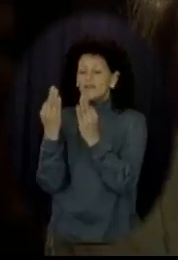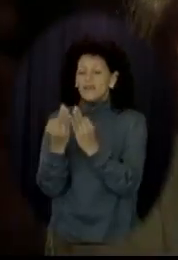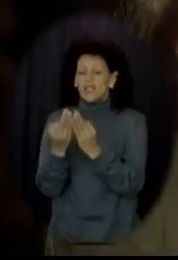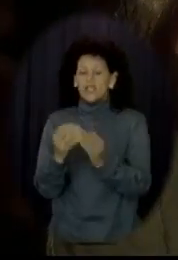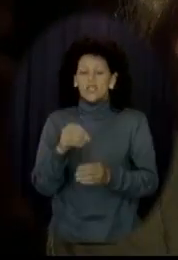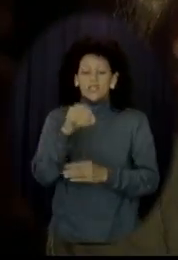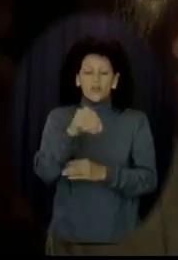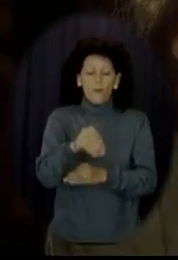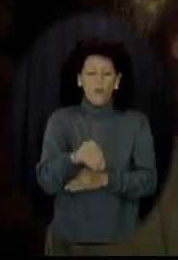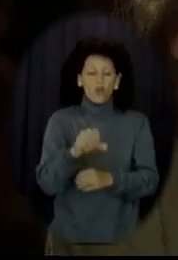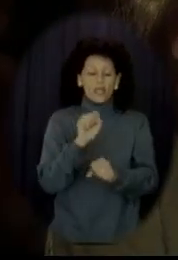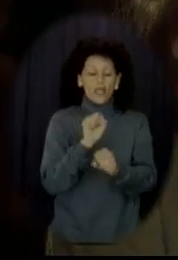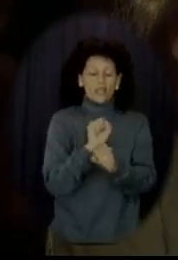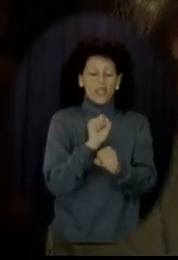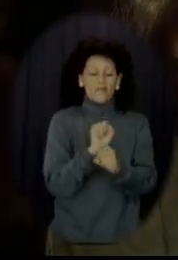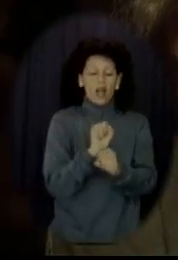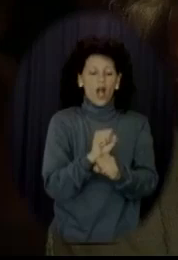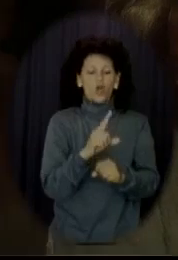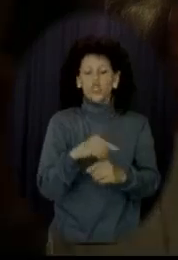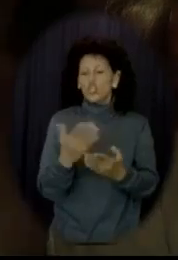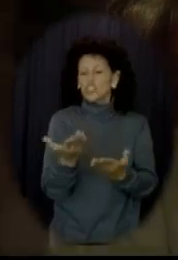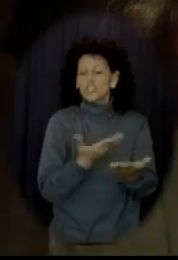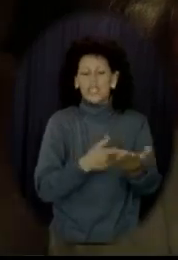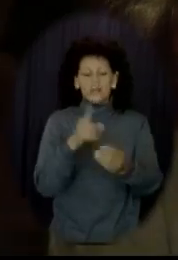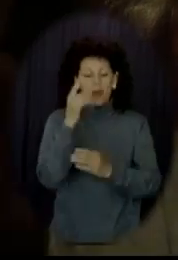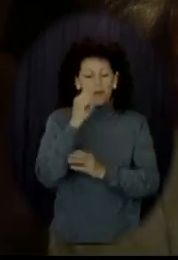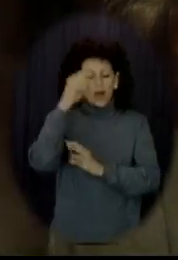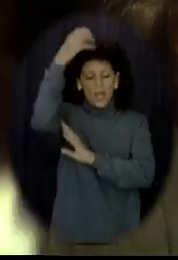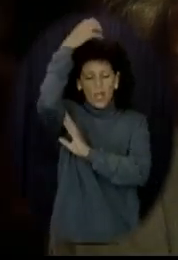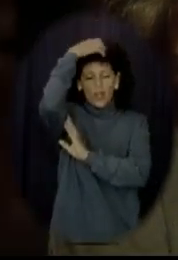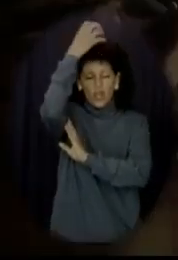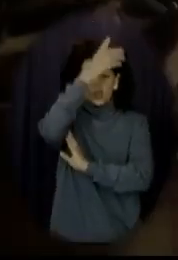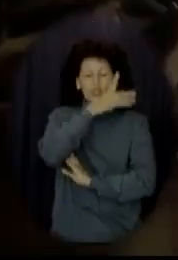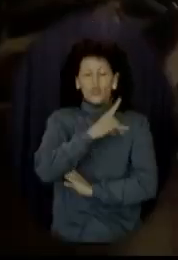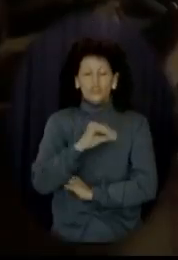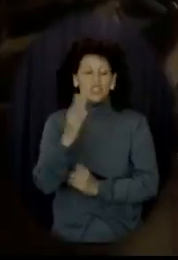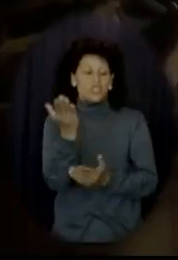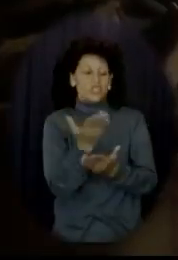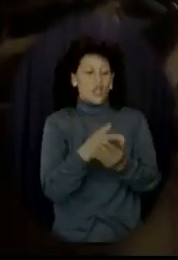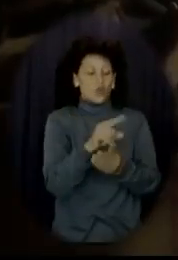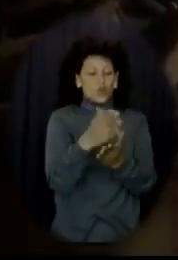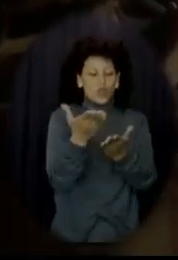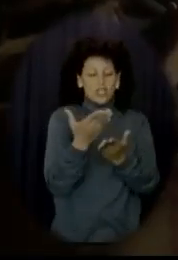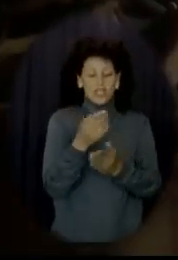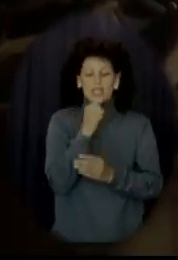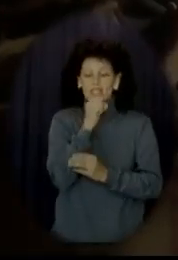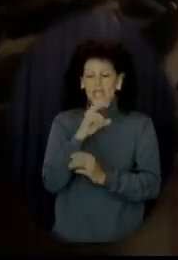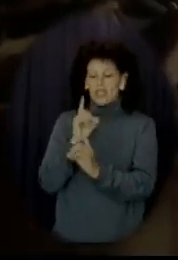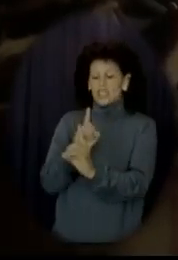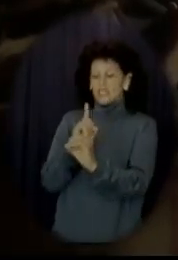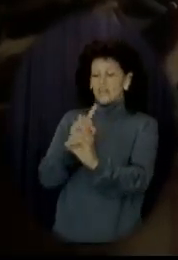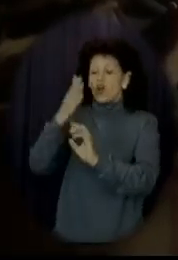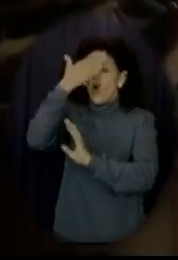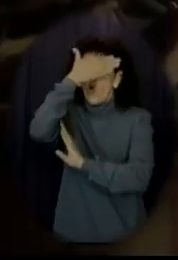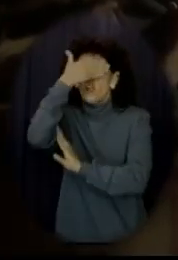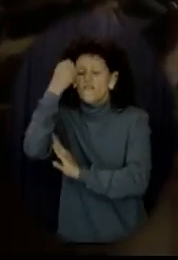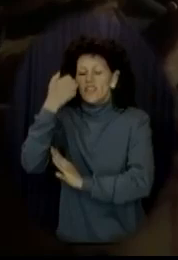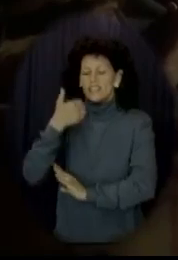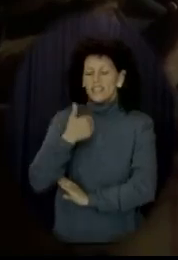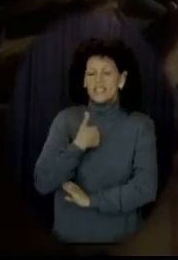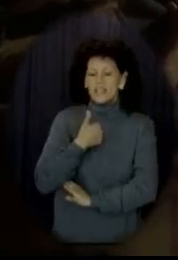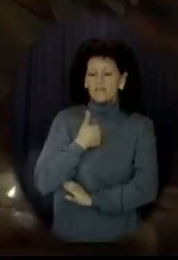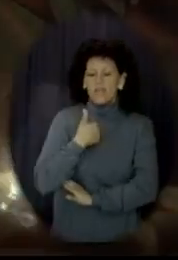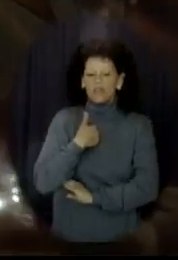Quien pone la mano en el arado y sigue mirando atrás no sirve para el reino de Dios. Si alguno quiere ser discípulo mío, olvídese de sí